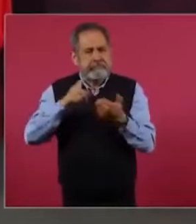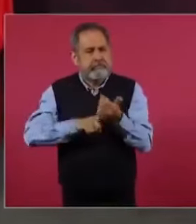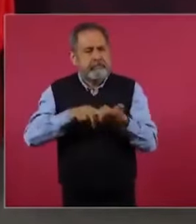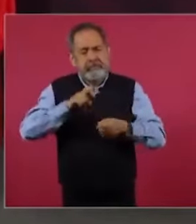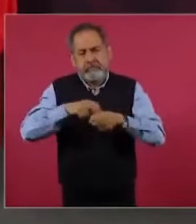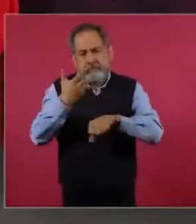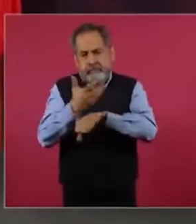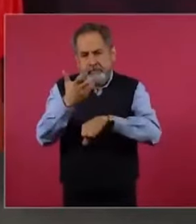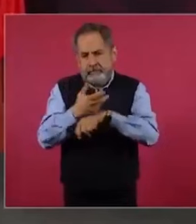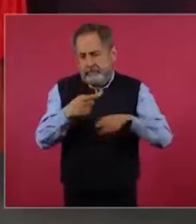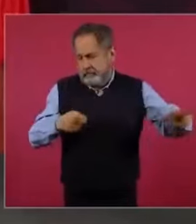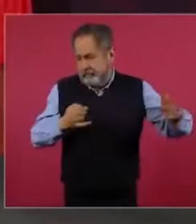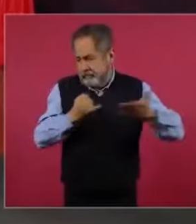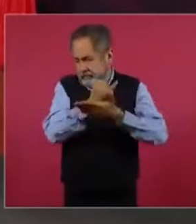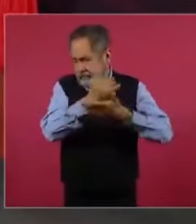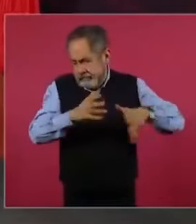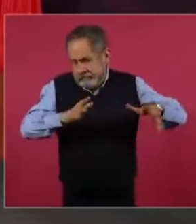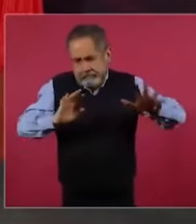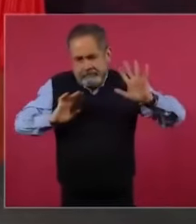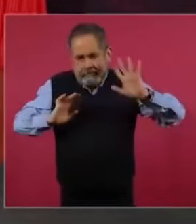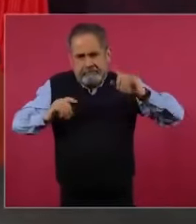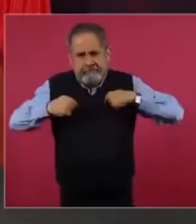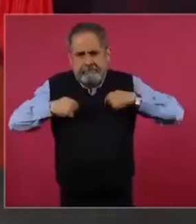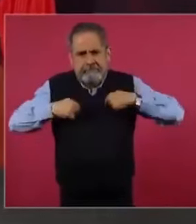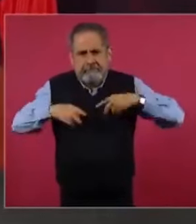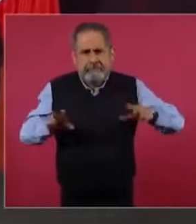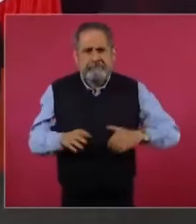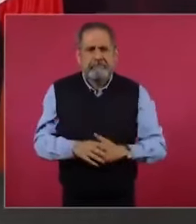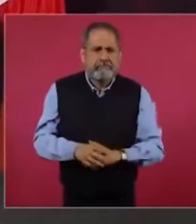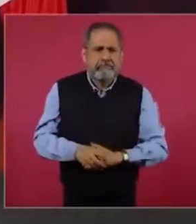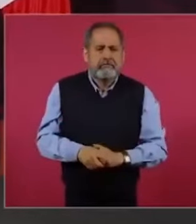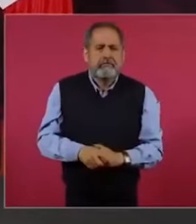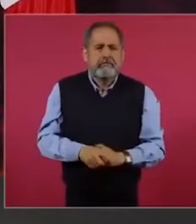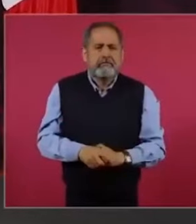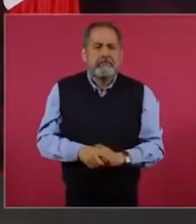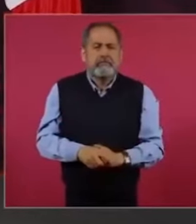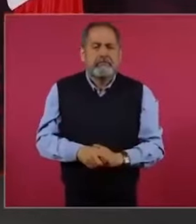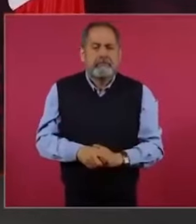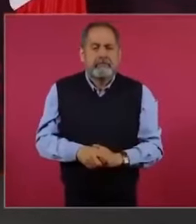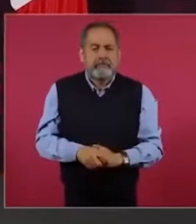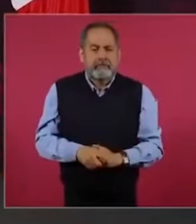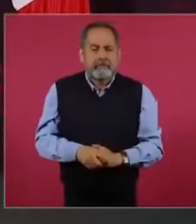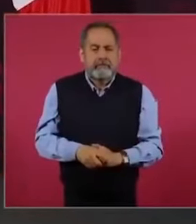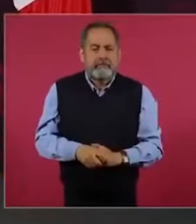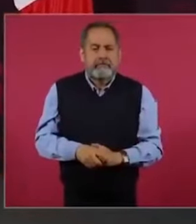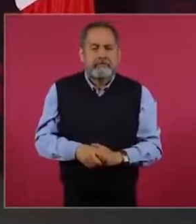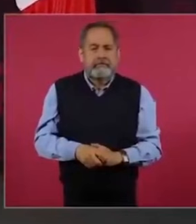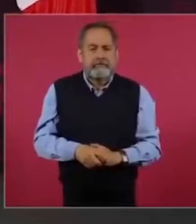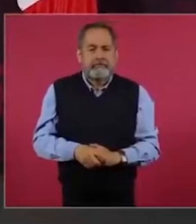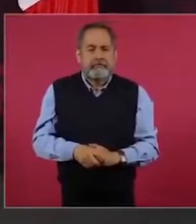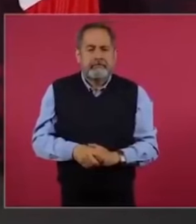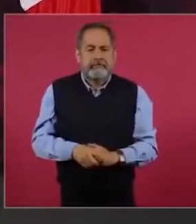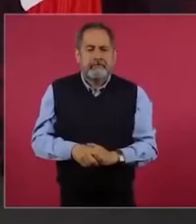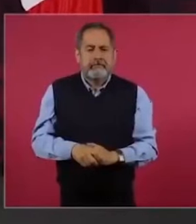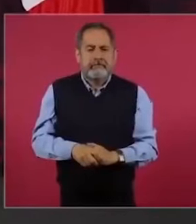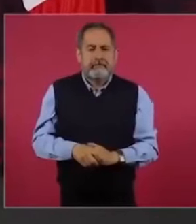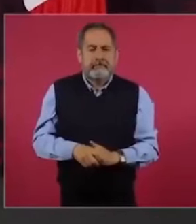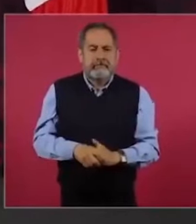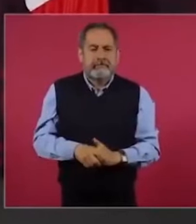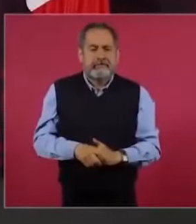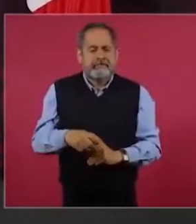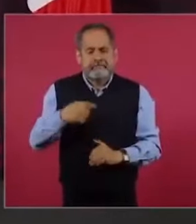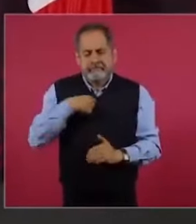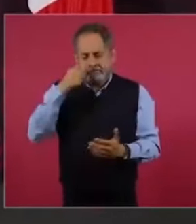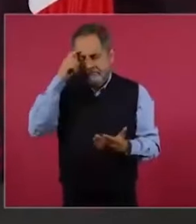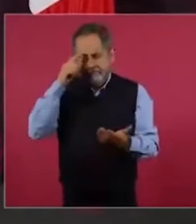Estados Unidos No creo que sea eh